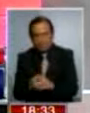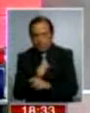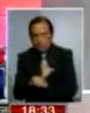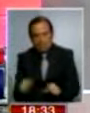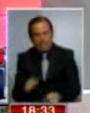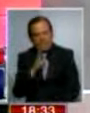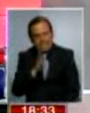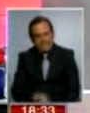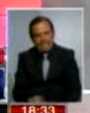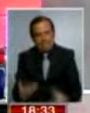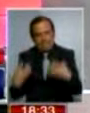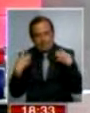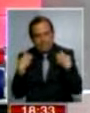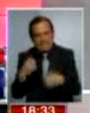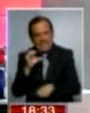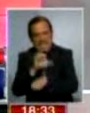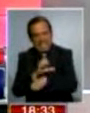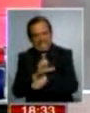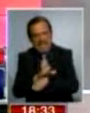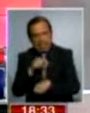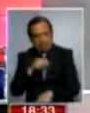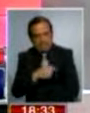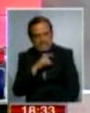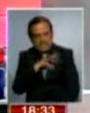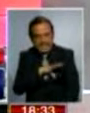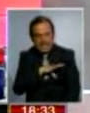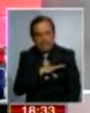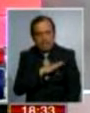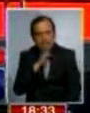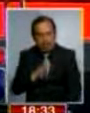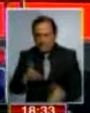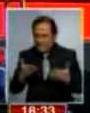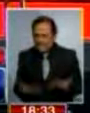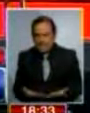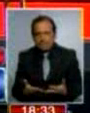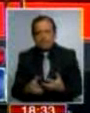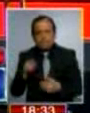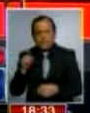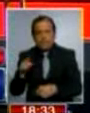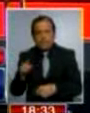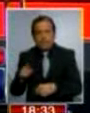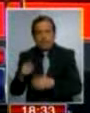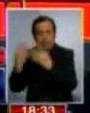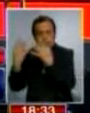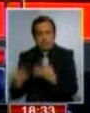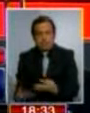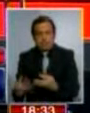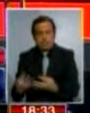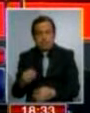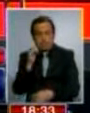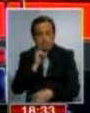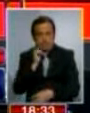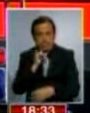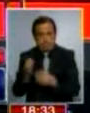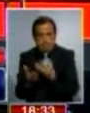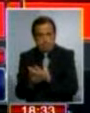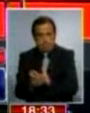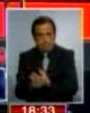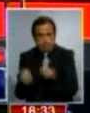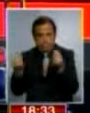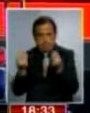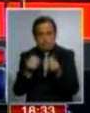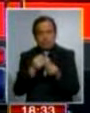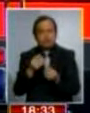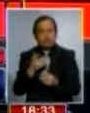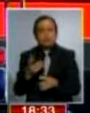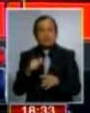Estado tome carta en el asunto ya, hoy día. Uh-huh. Ahora, la fuga en la cárcel de Iquique se hubiera producido, aunque no hubiera habido un tsunami, digamos. La fuga se produce